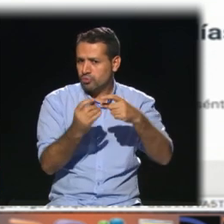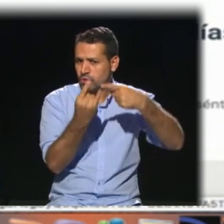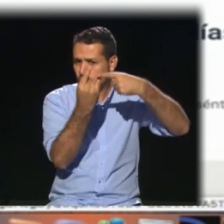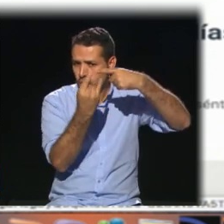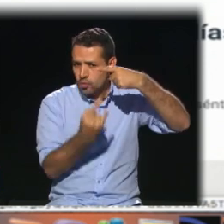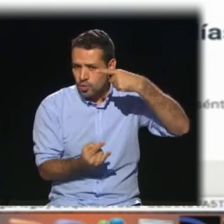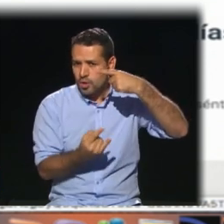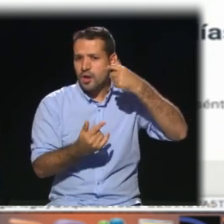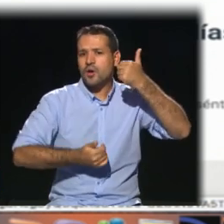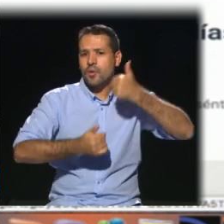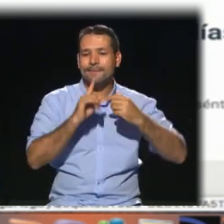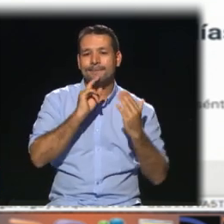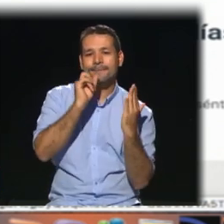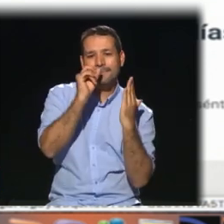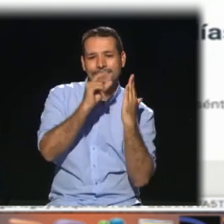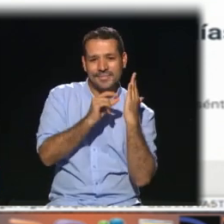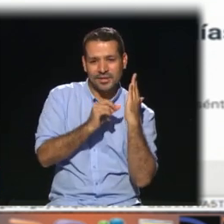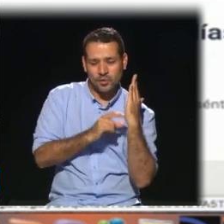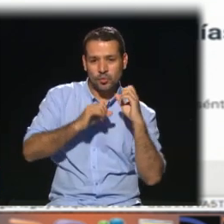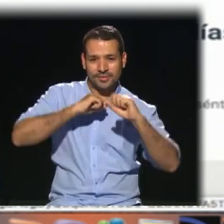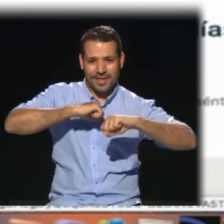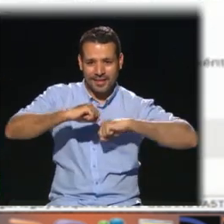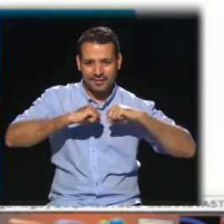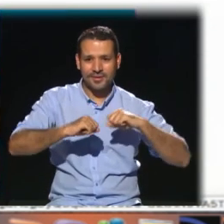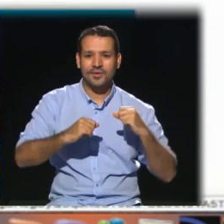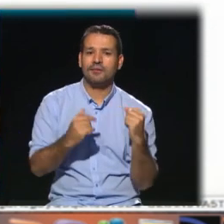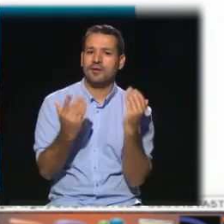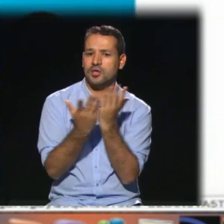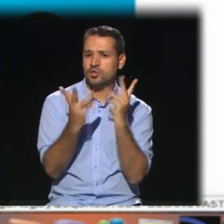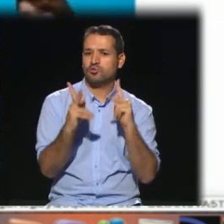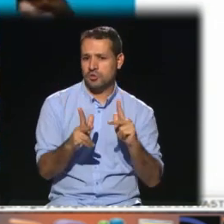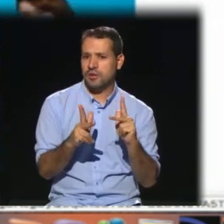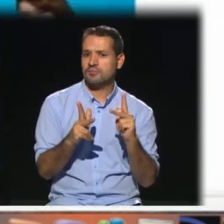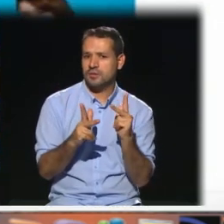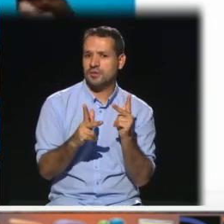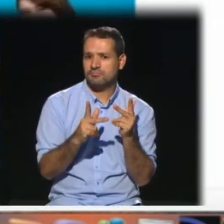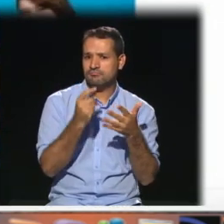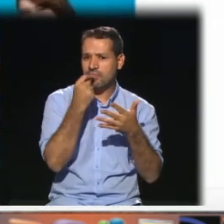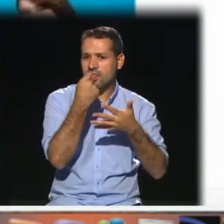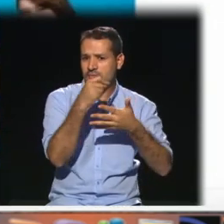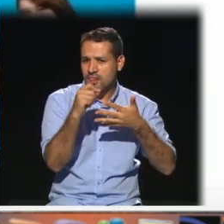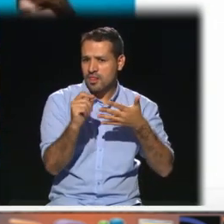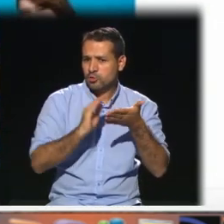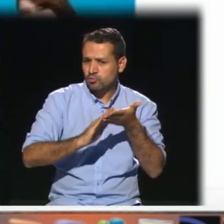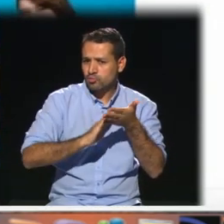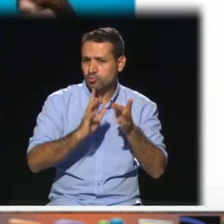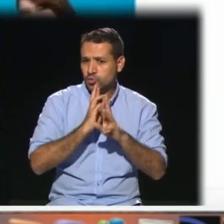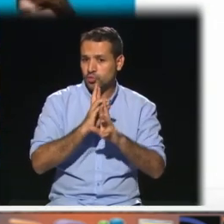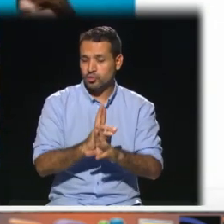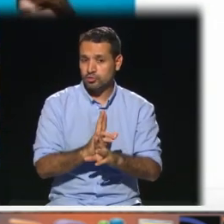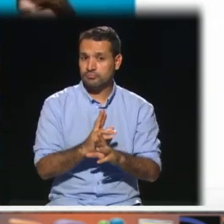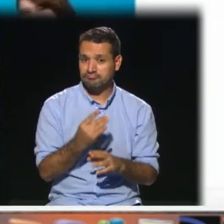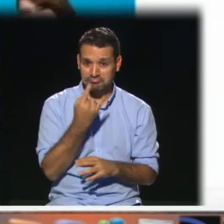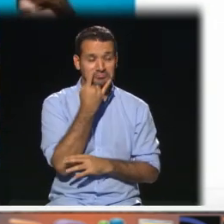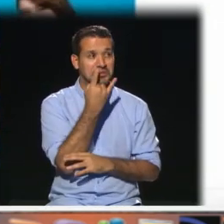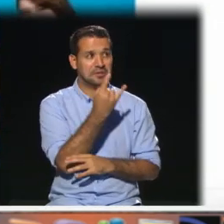incluso tienen test, tienen preguntas, tienen actividades para que las puedan seguir. Es un sitio bastante interesante porque también para esos que